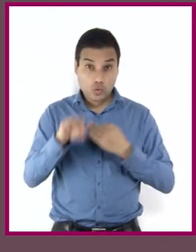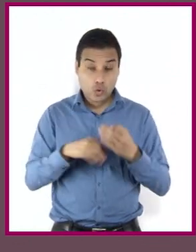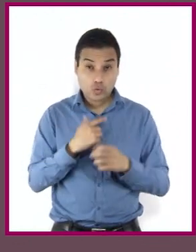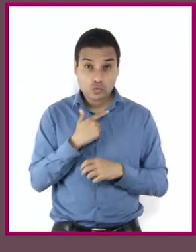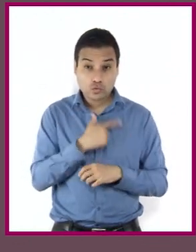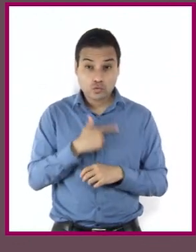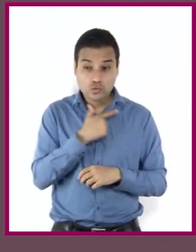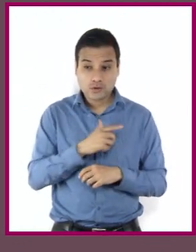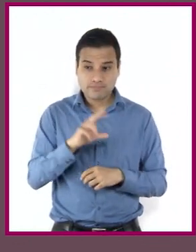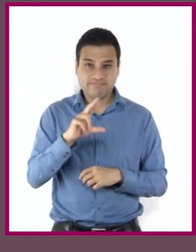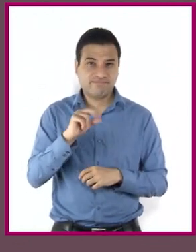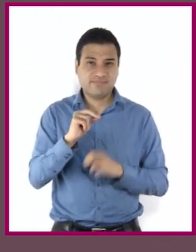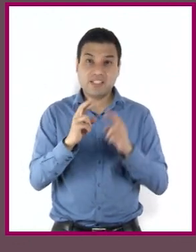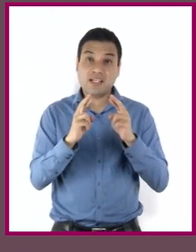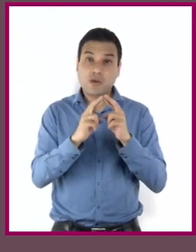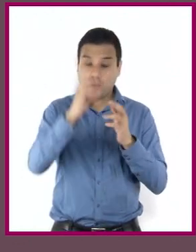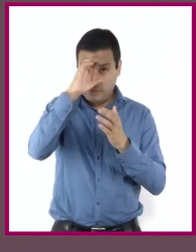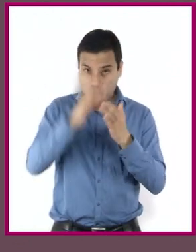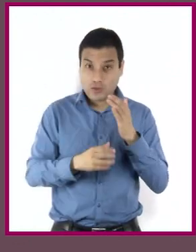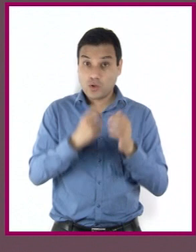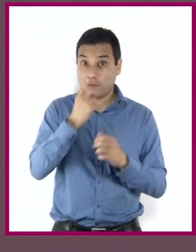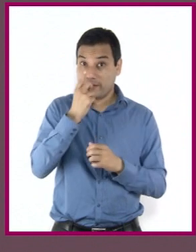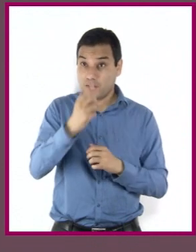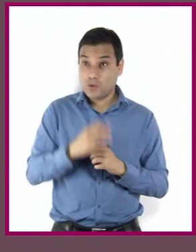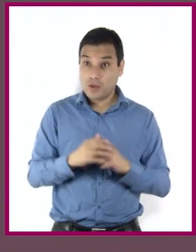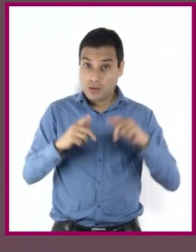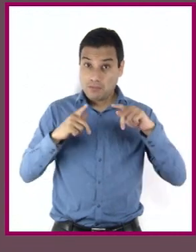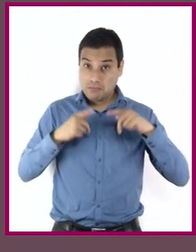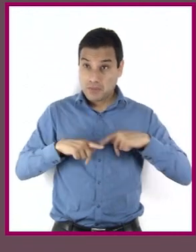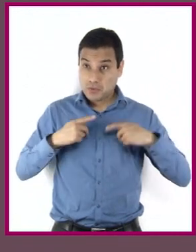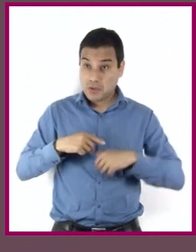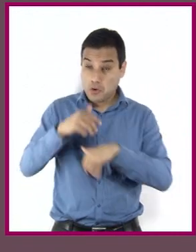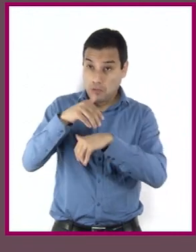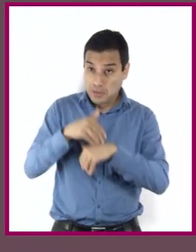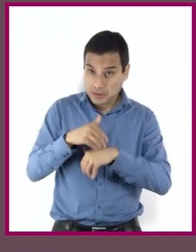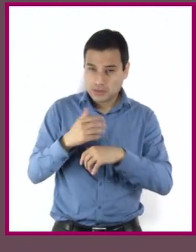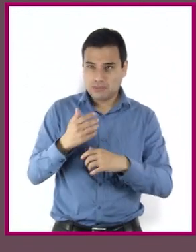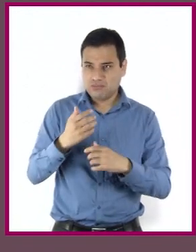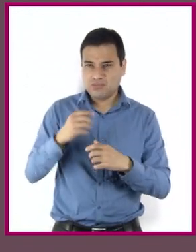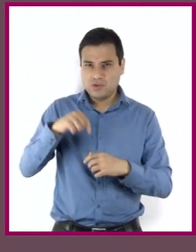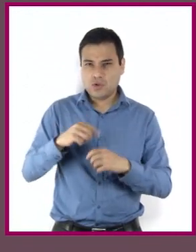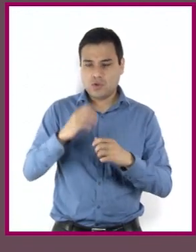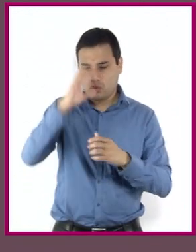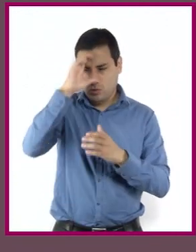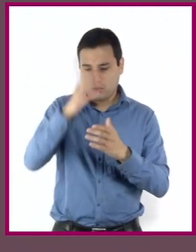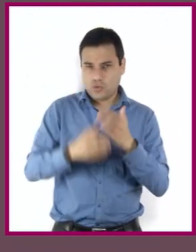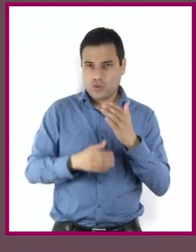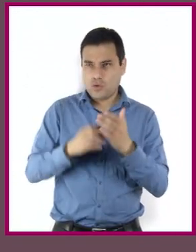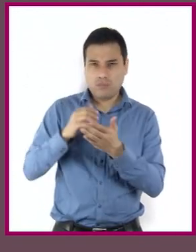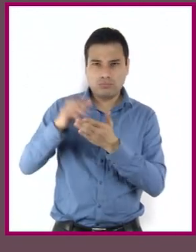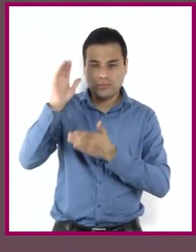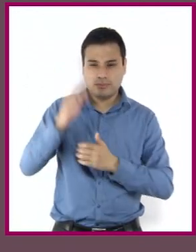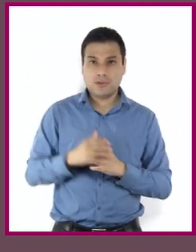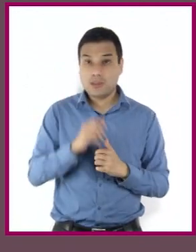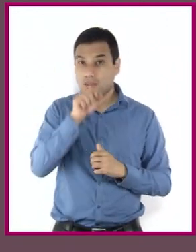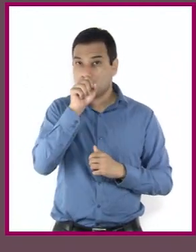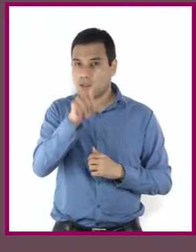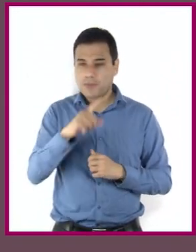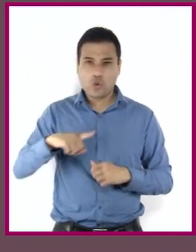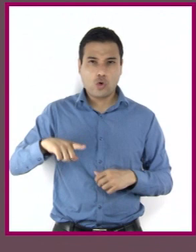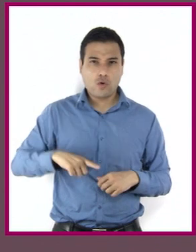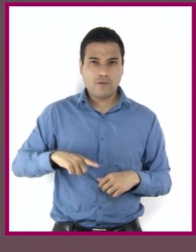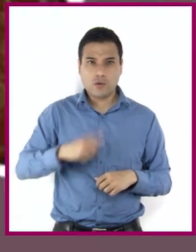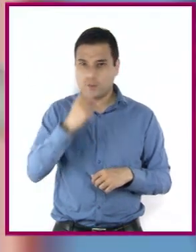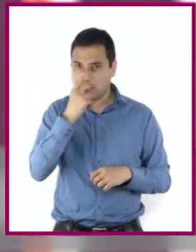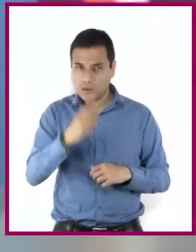La Iglesia amenazó con la excomunión a quienes la juraran, mientras que las autoridades amenazaron con despedir a los empleados públicos que no lo